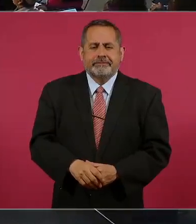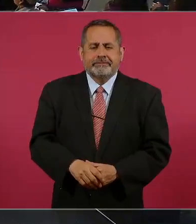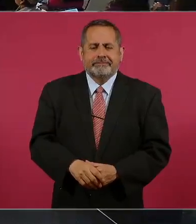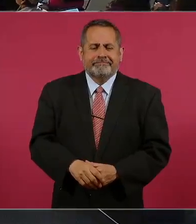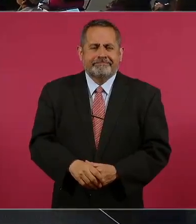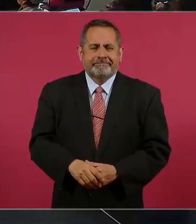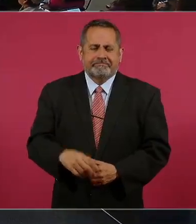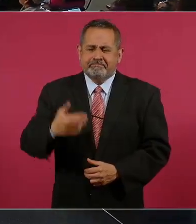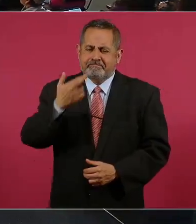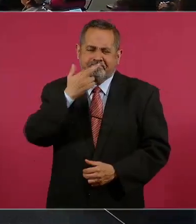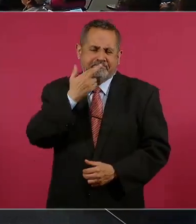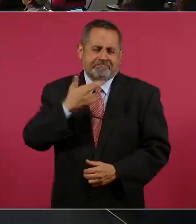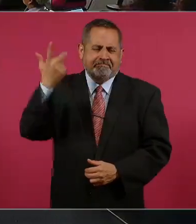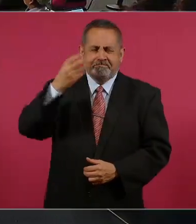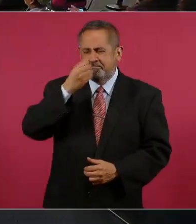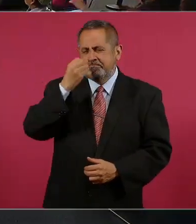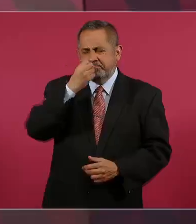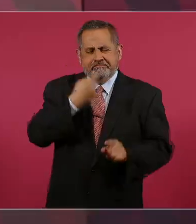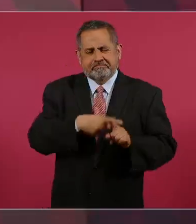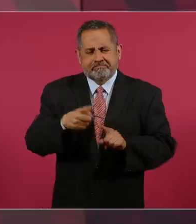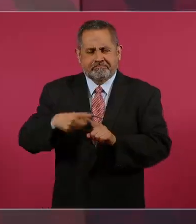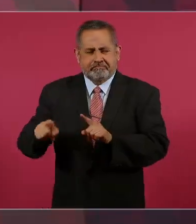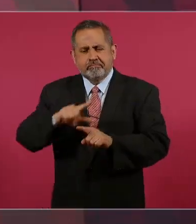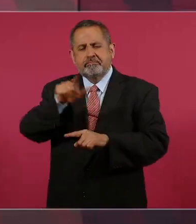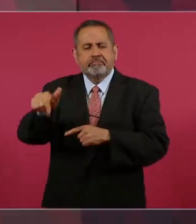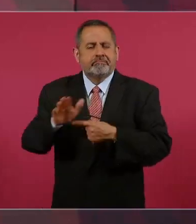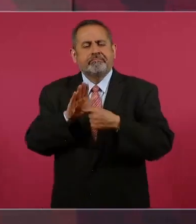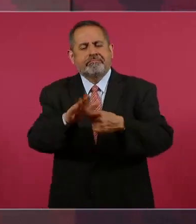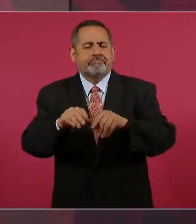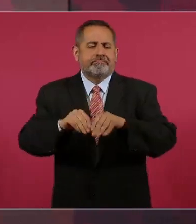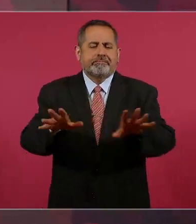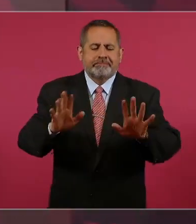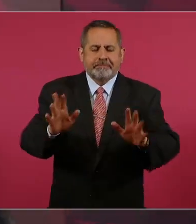de lo mejor. Ya después les damos a conocer.